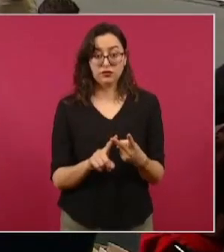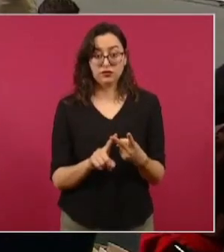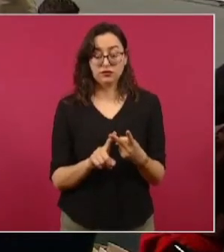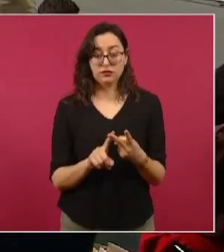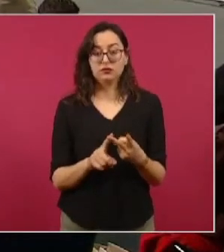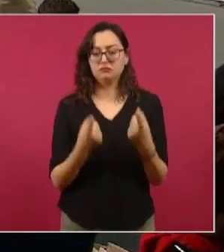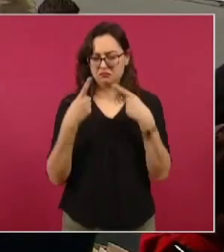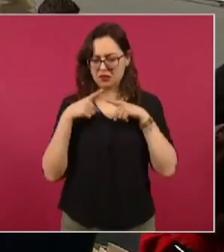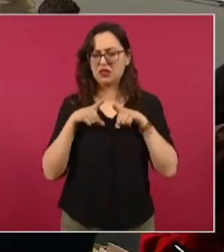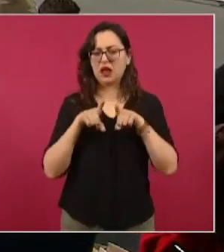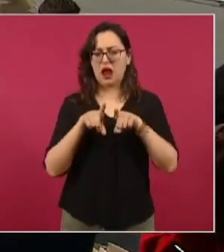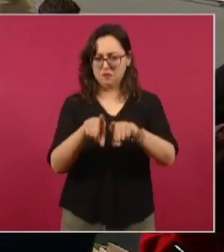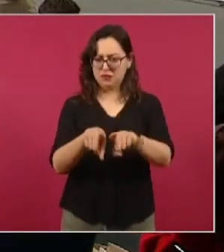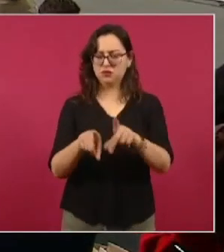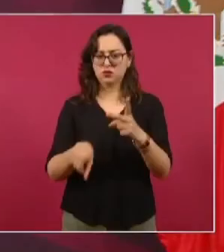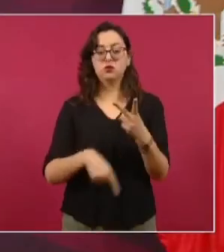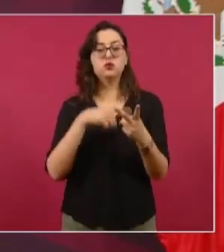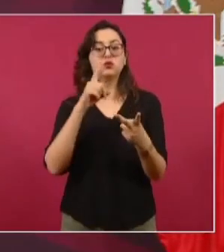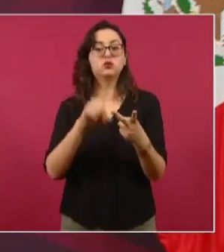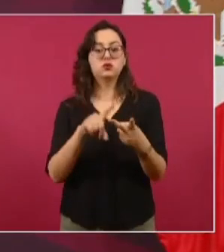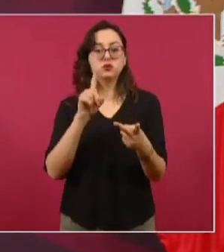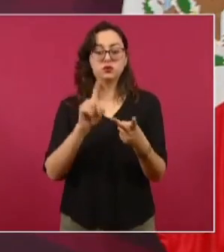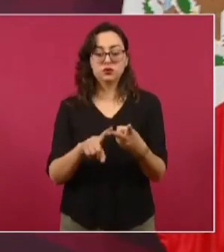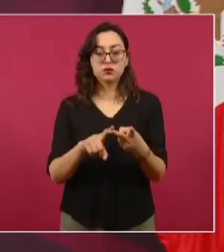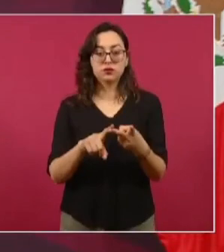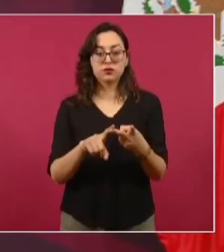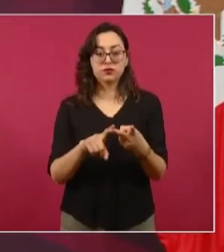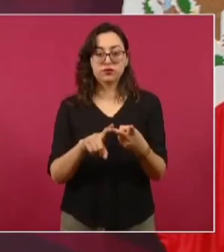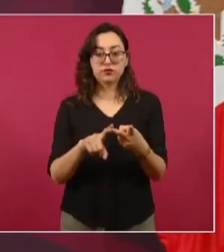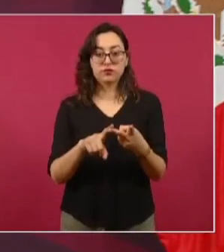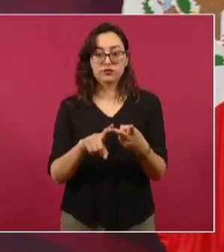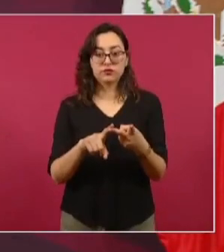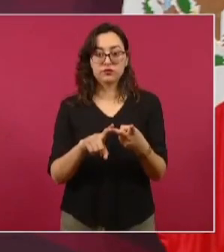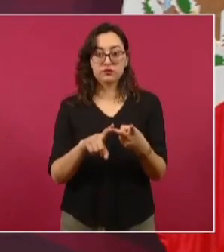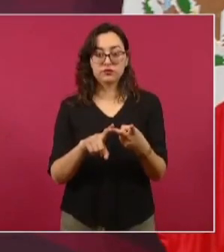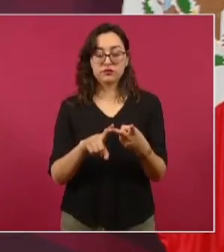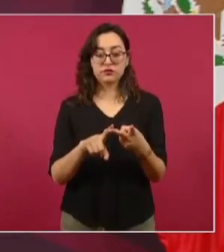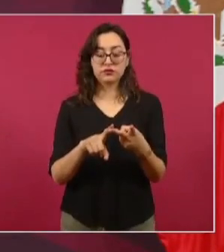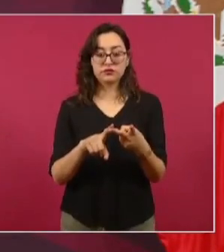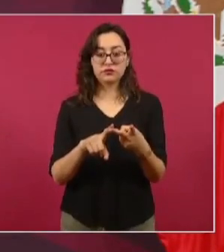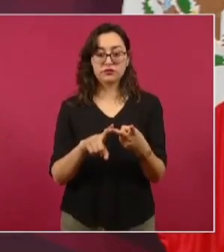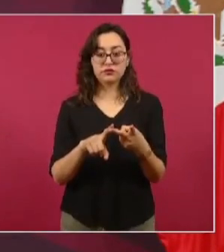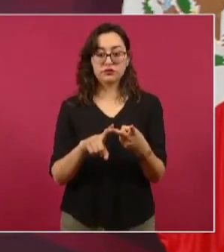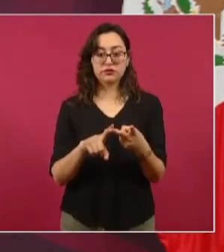aparejado es que de esa manera vamos a bajar